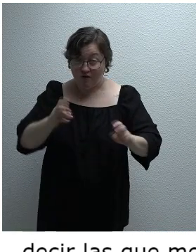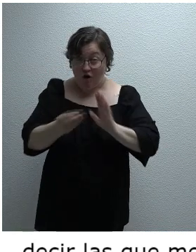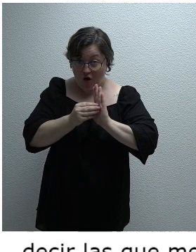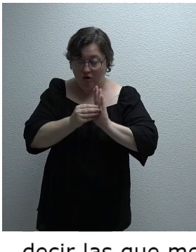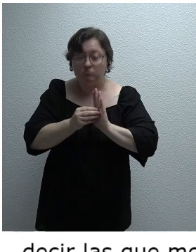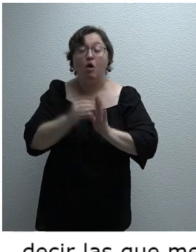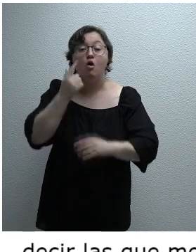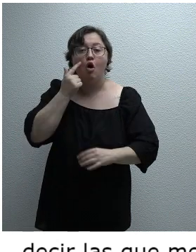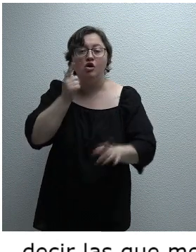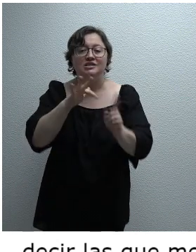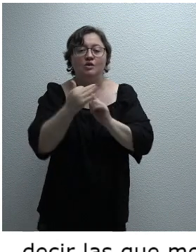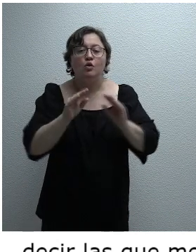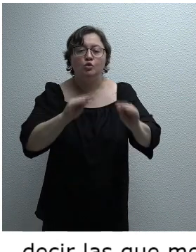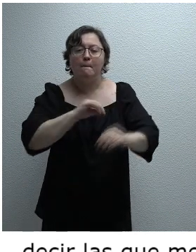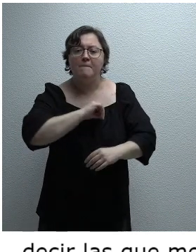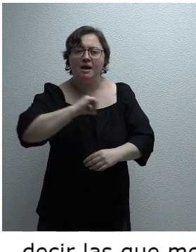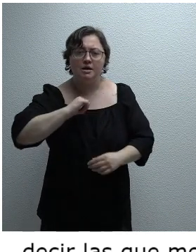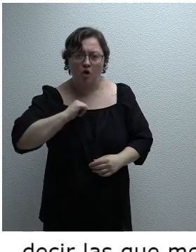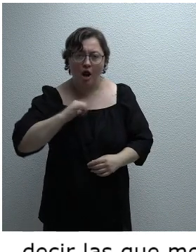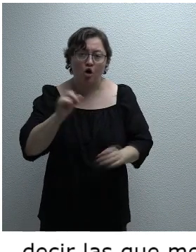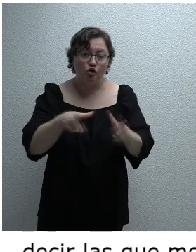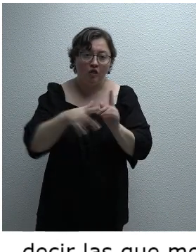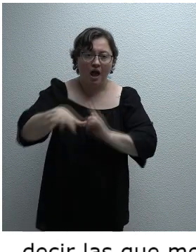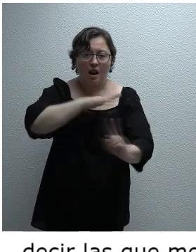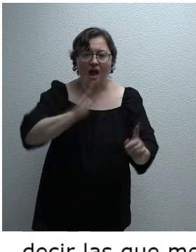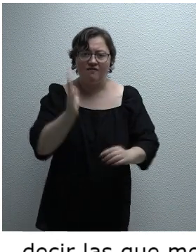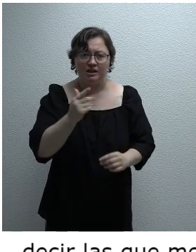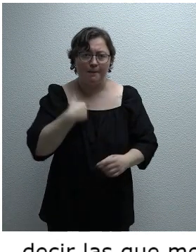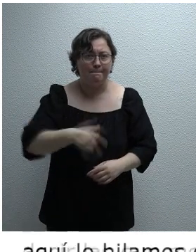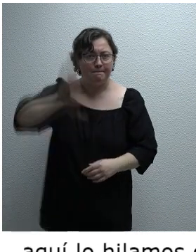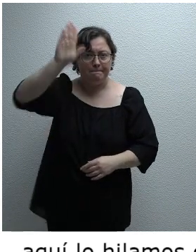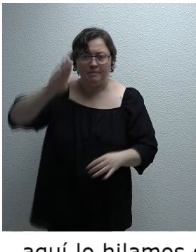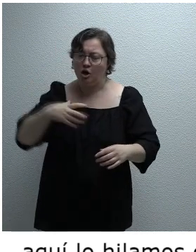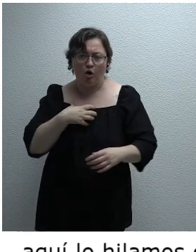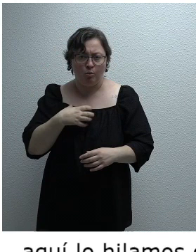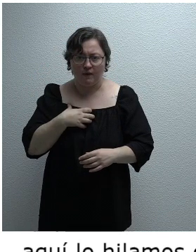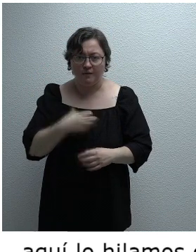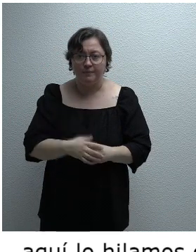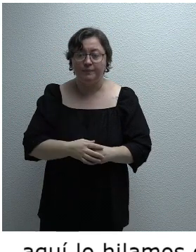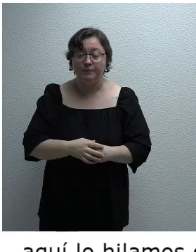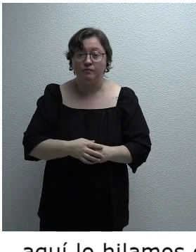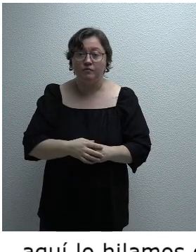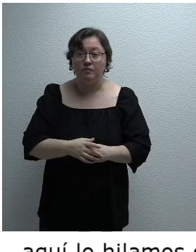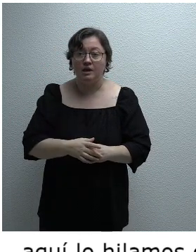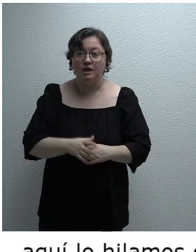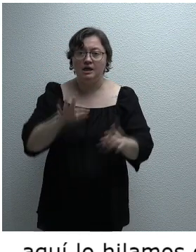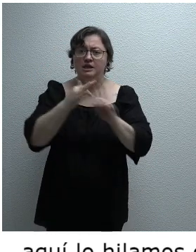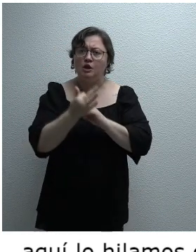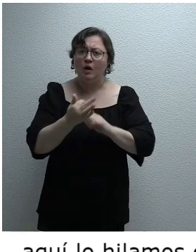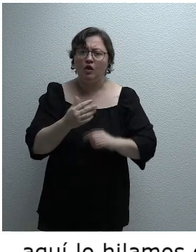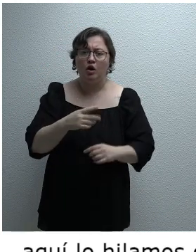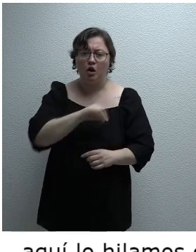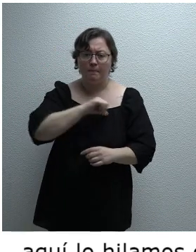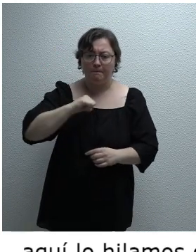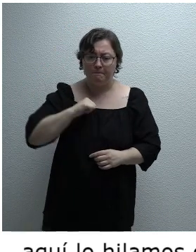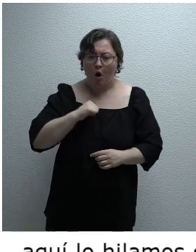sino también por sus circunstancias personales o sociales. Y esta cuestión no es particular o privada, se